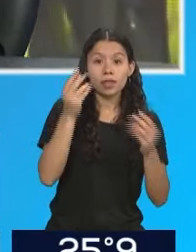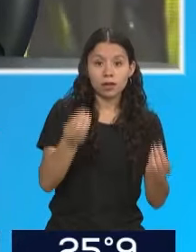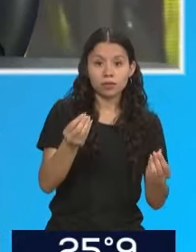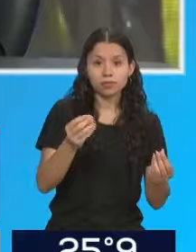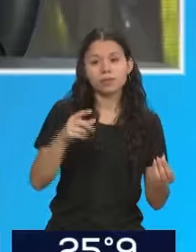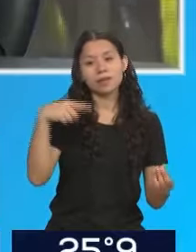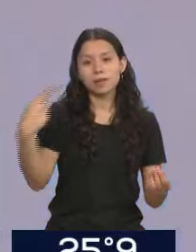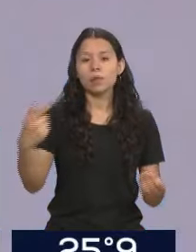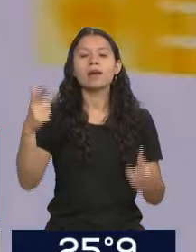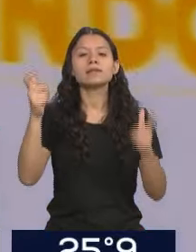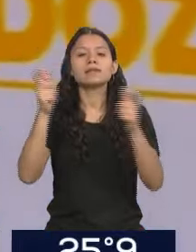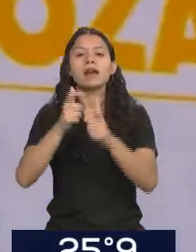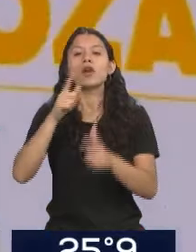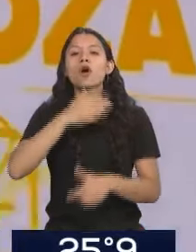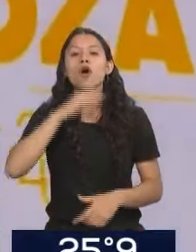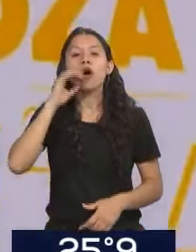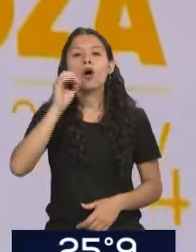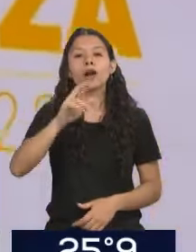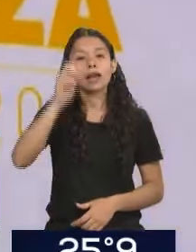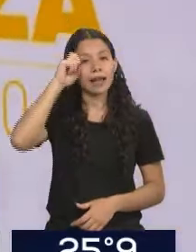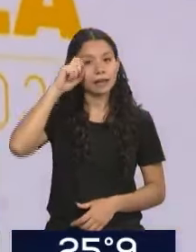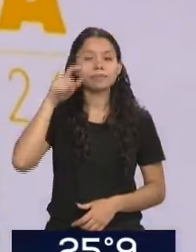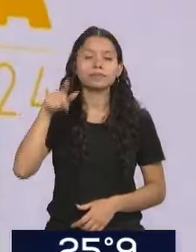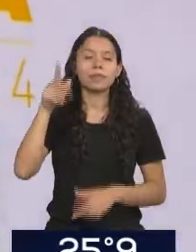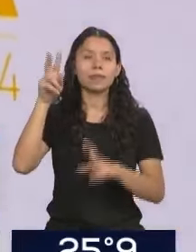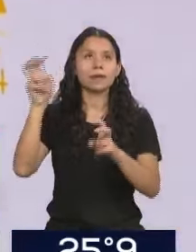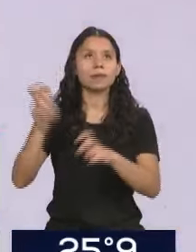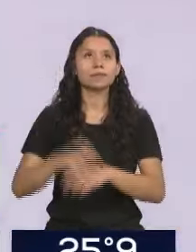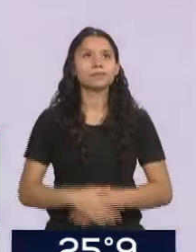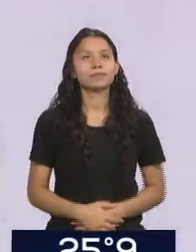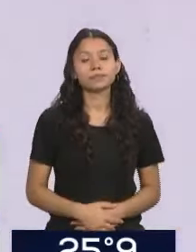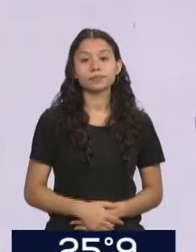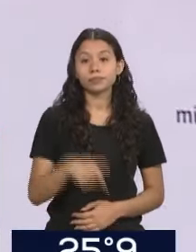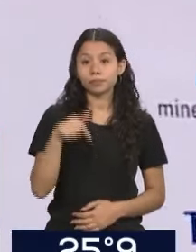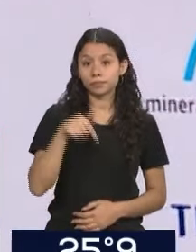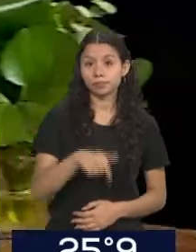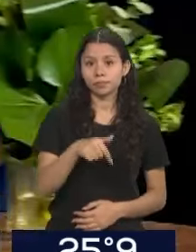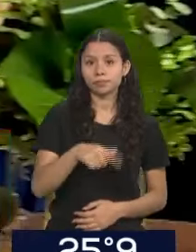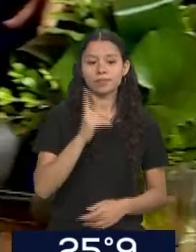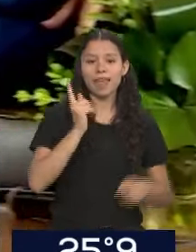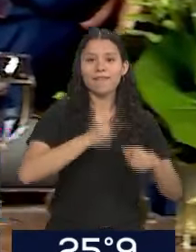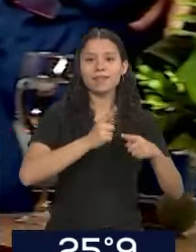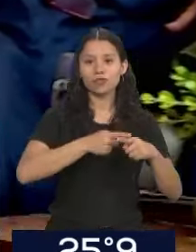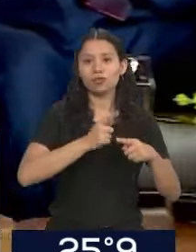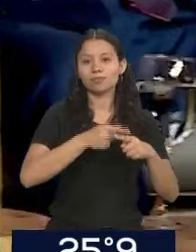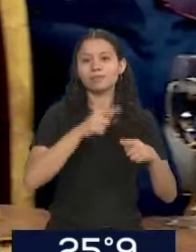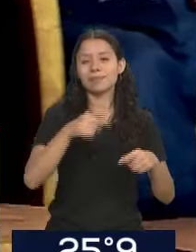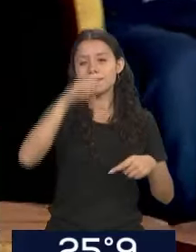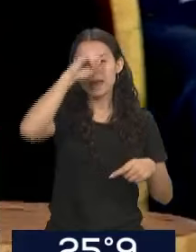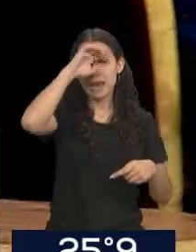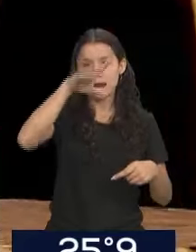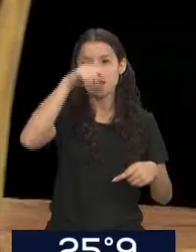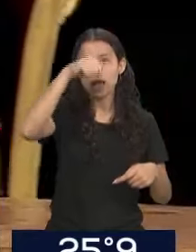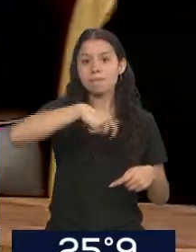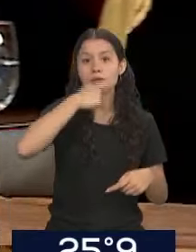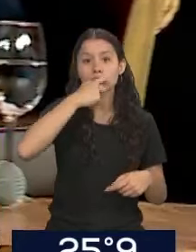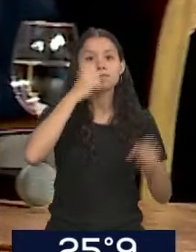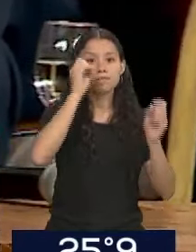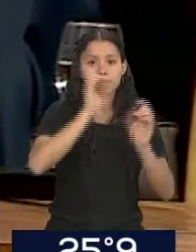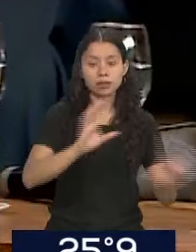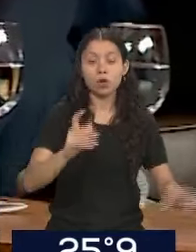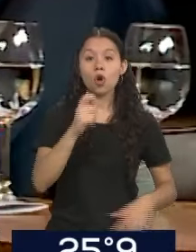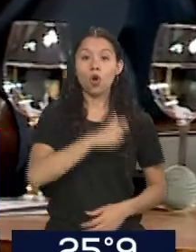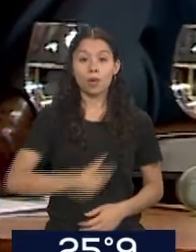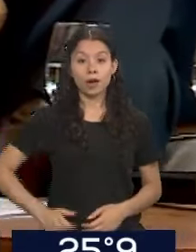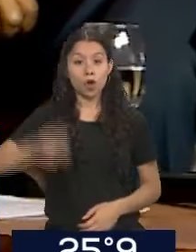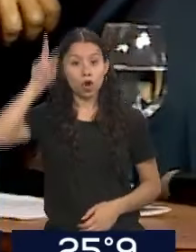Jorge. Este miércoles comenzó la primera cumbre en Mendoza de minería sostenible. El gobernador Alfredo Cornejo recibió a sus